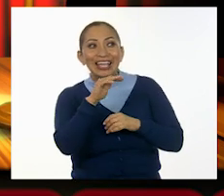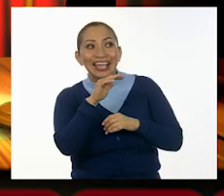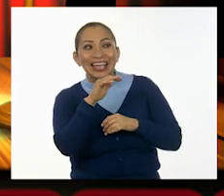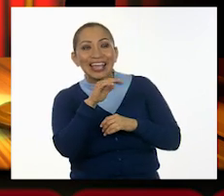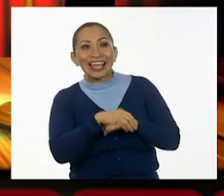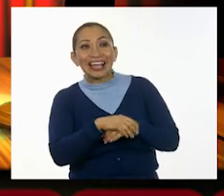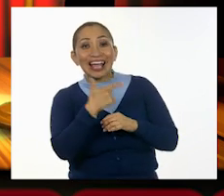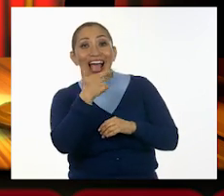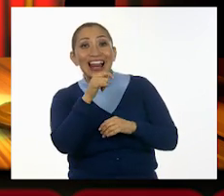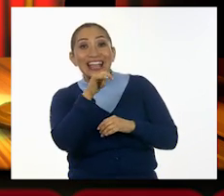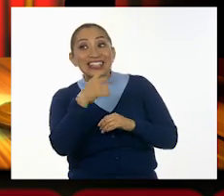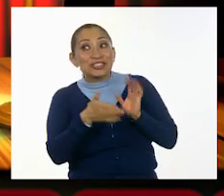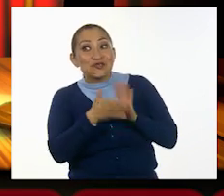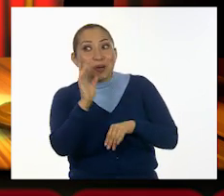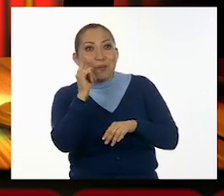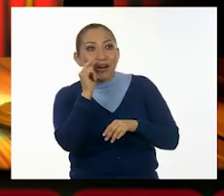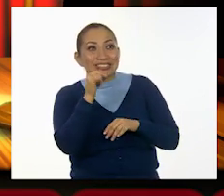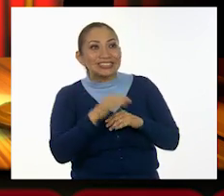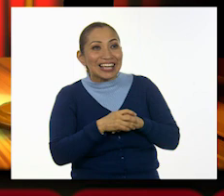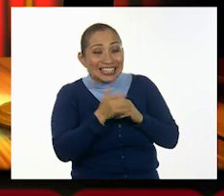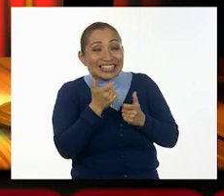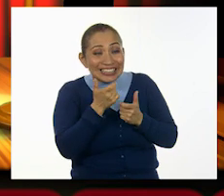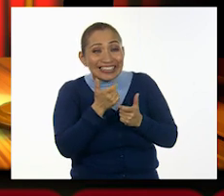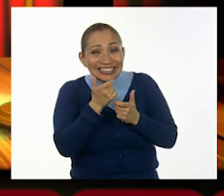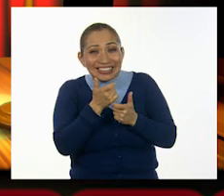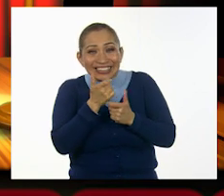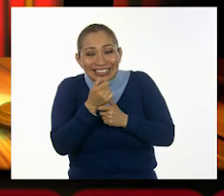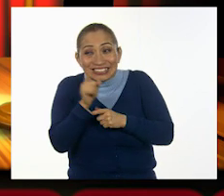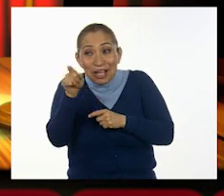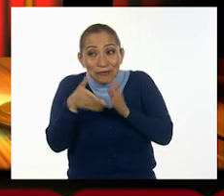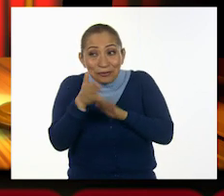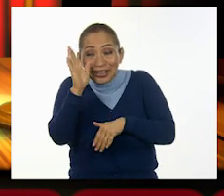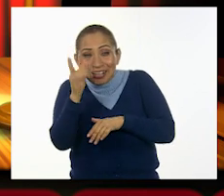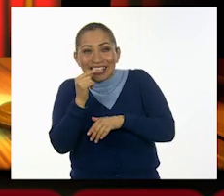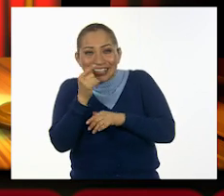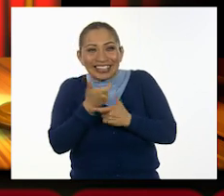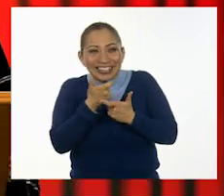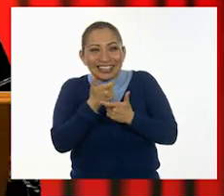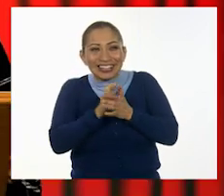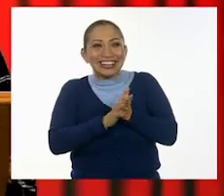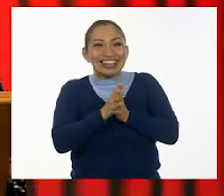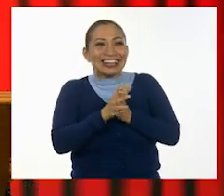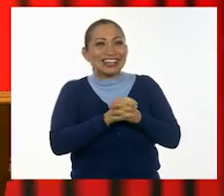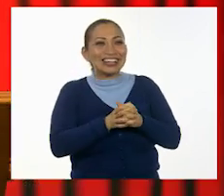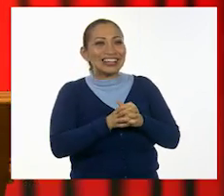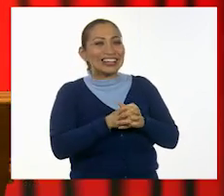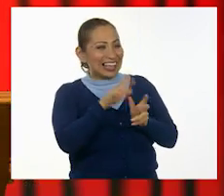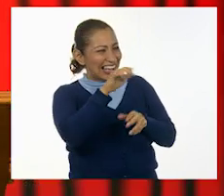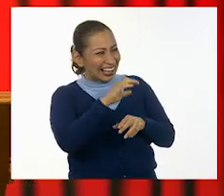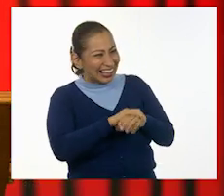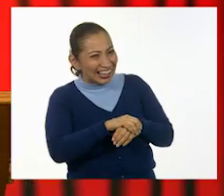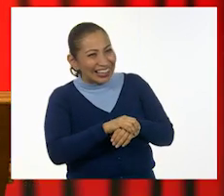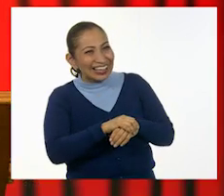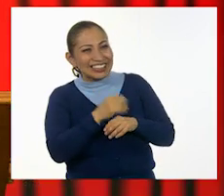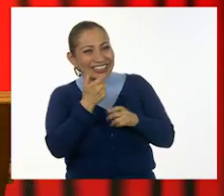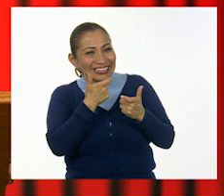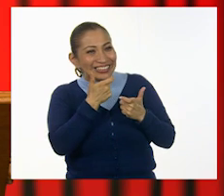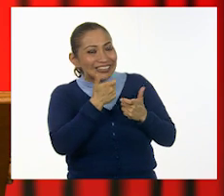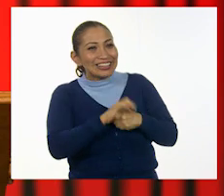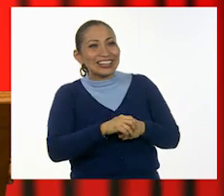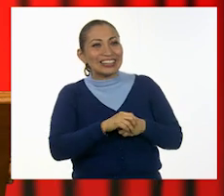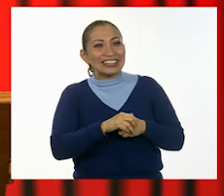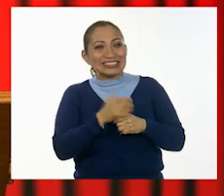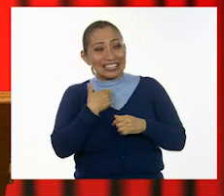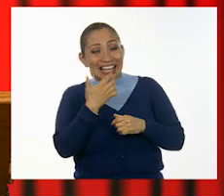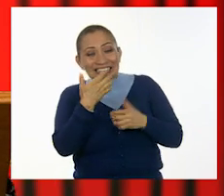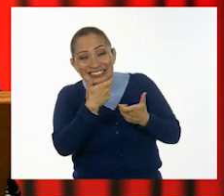Galerita, Galerita, ya se fue. Se fue. Ay, compañero.